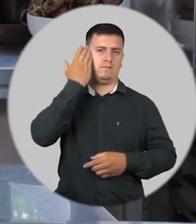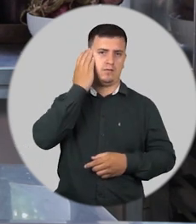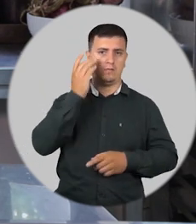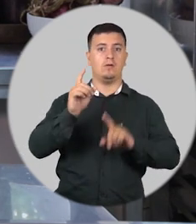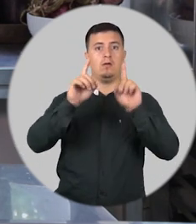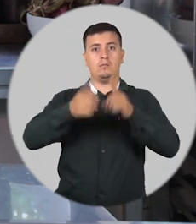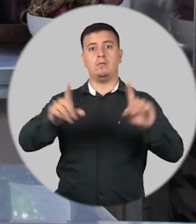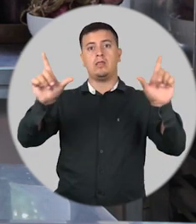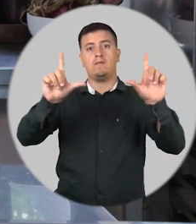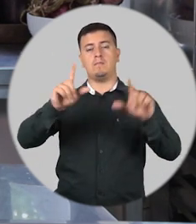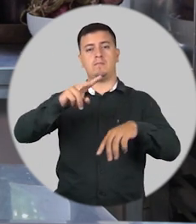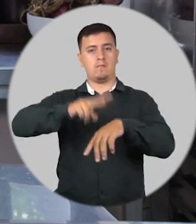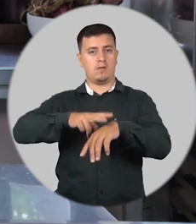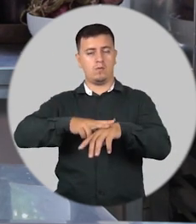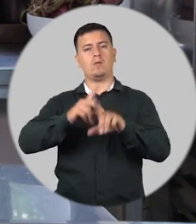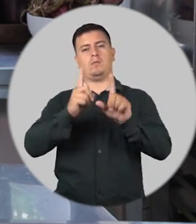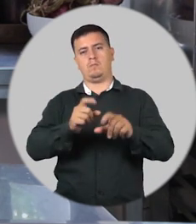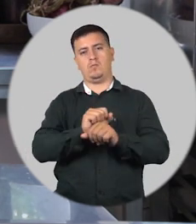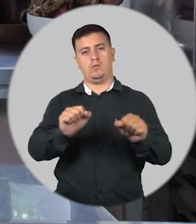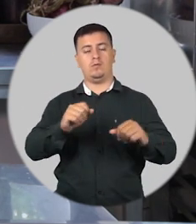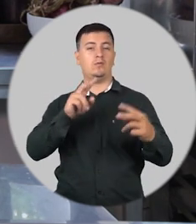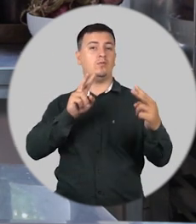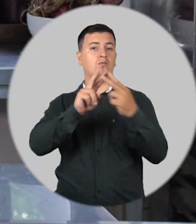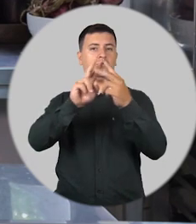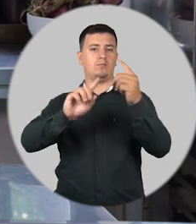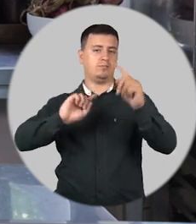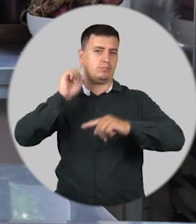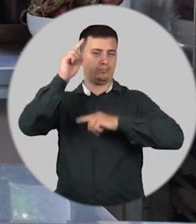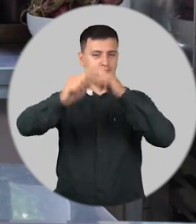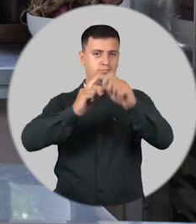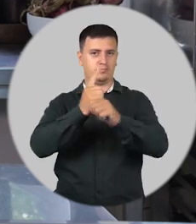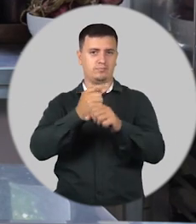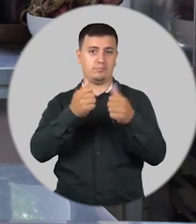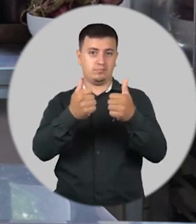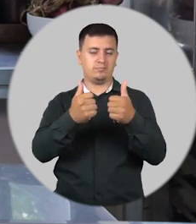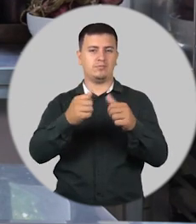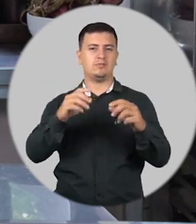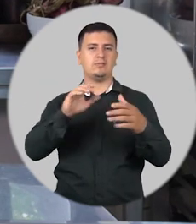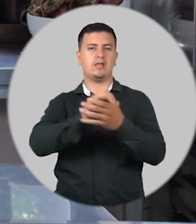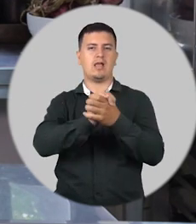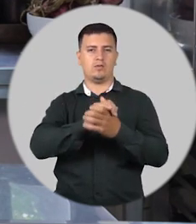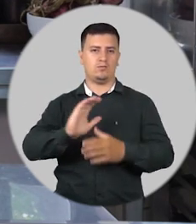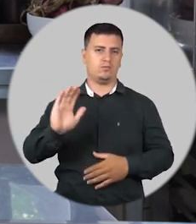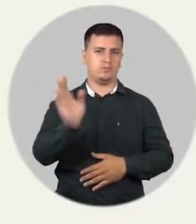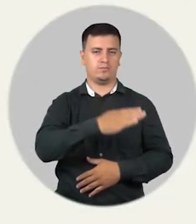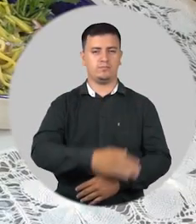encontrar. Así que nos vemos próximamente. Saludos a todos y que Dios les bendiga.